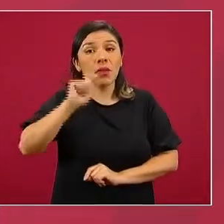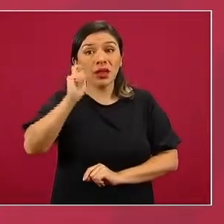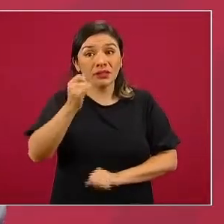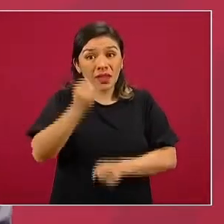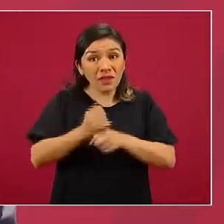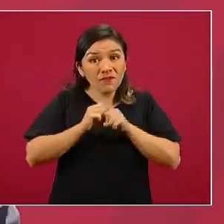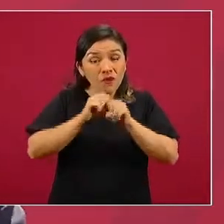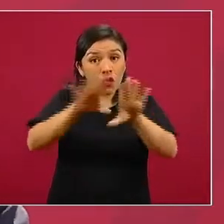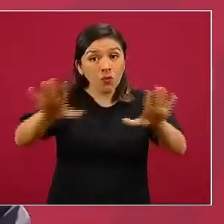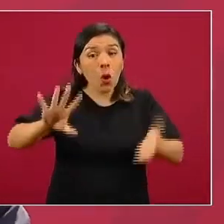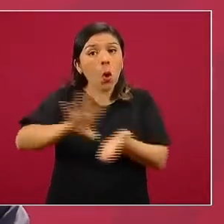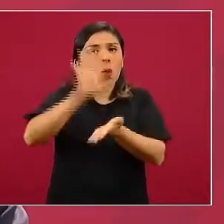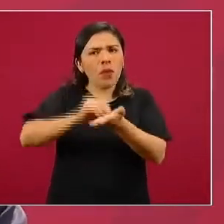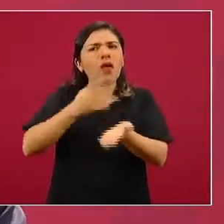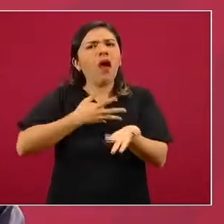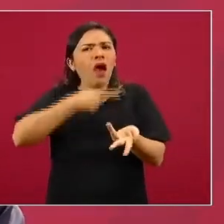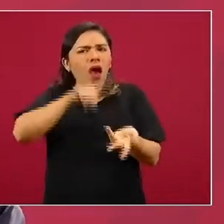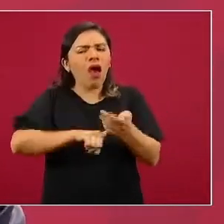información completa está en el sitio